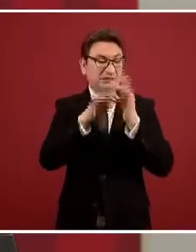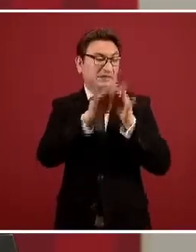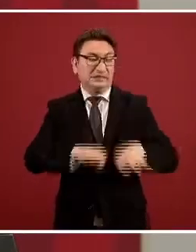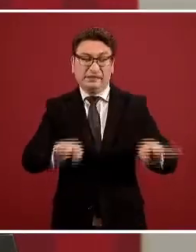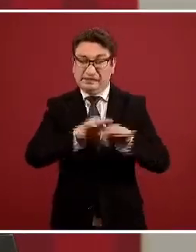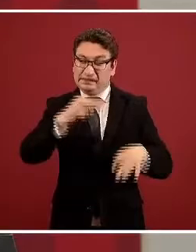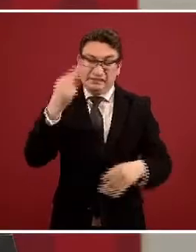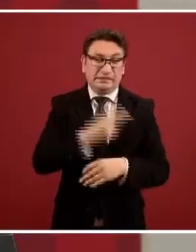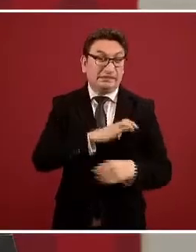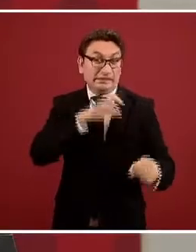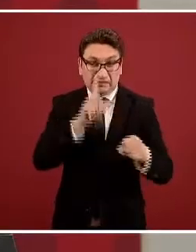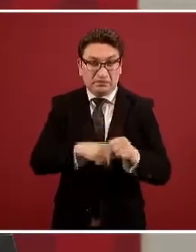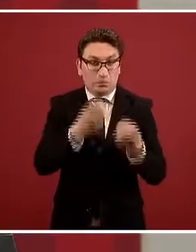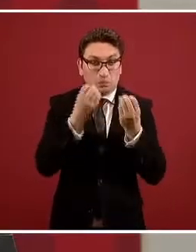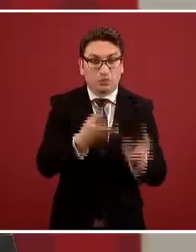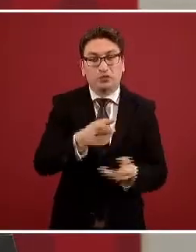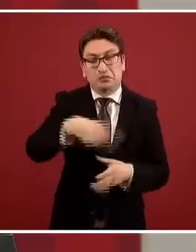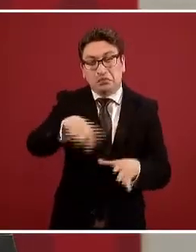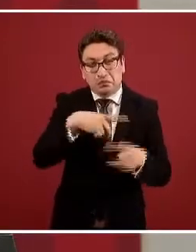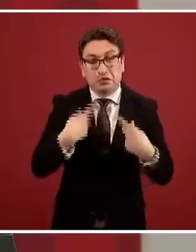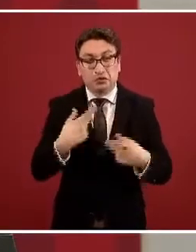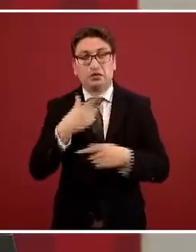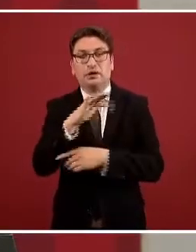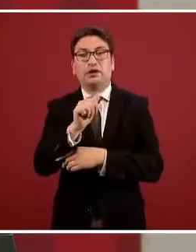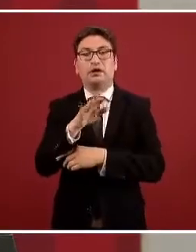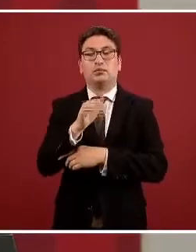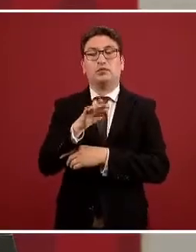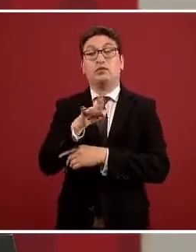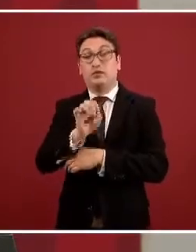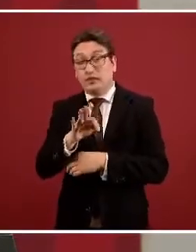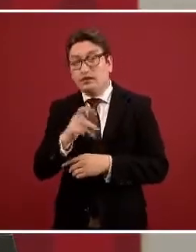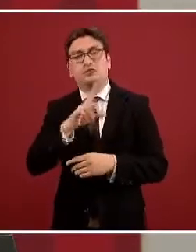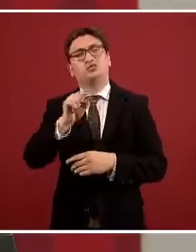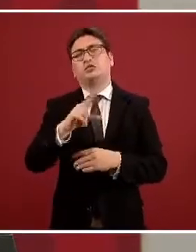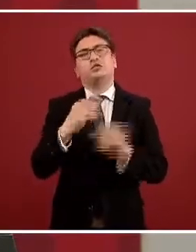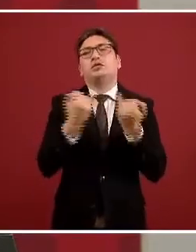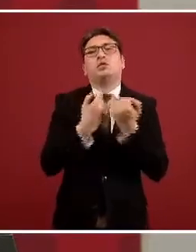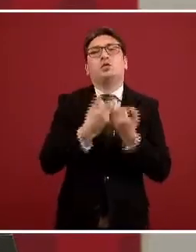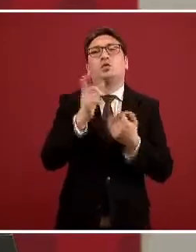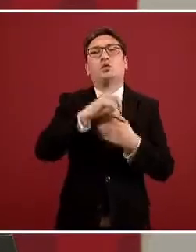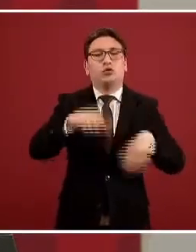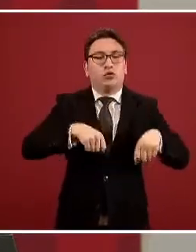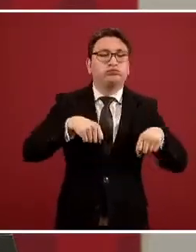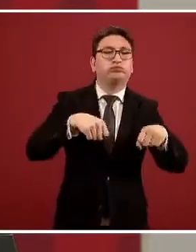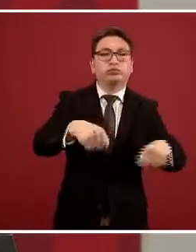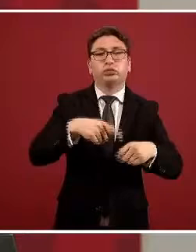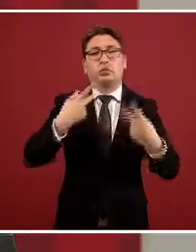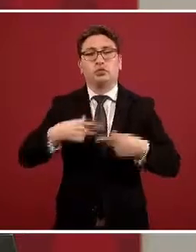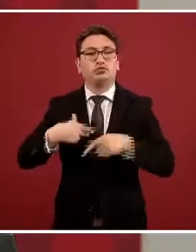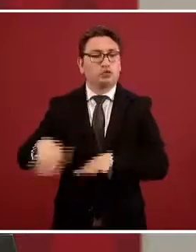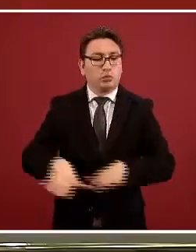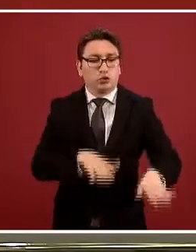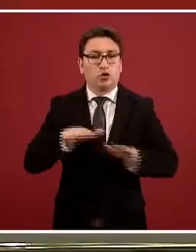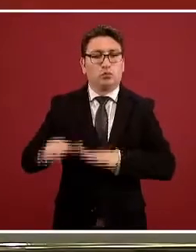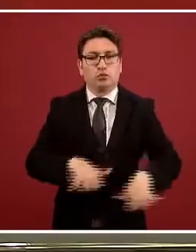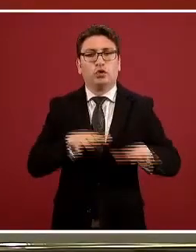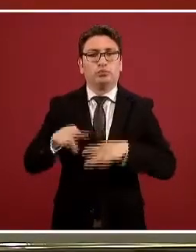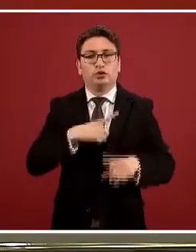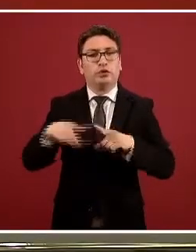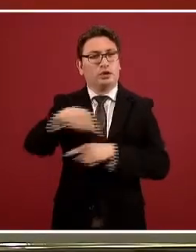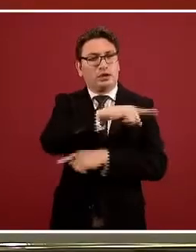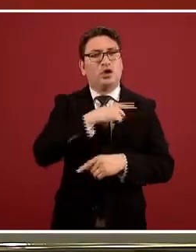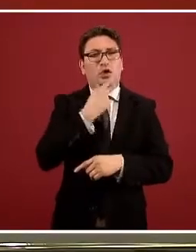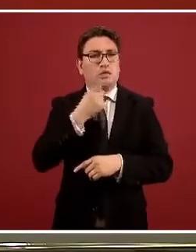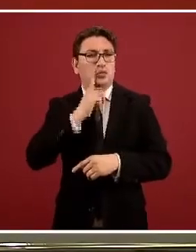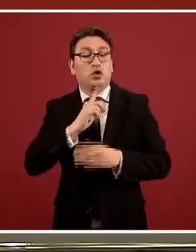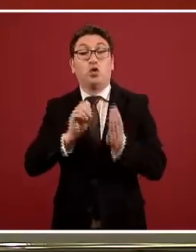especializado para el personal de Capufe, igual que tampoco para las cajeras del supermercado o los cajeros, tampoco para las personas que están en